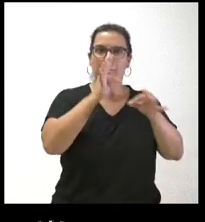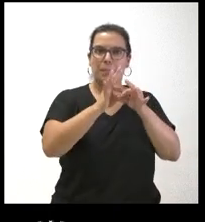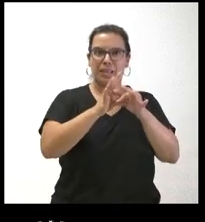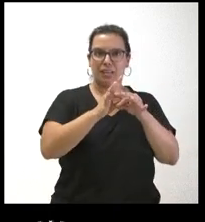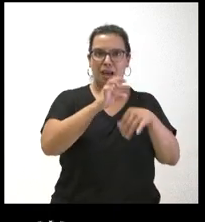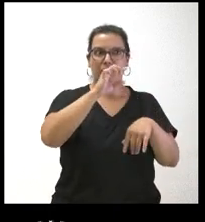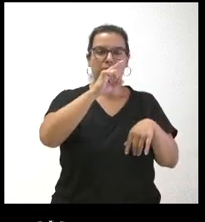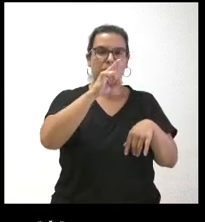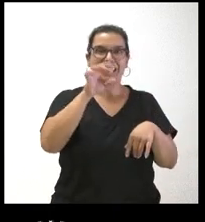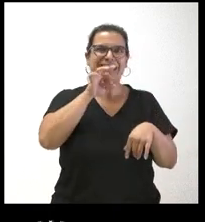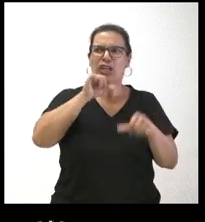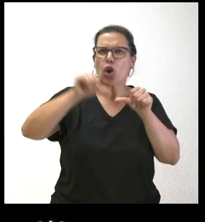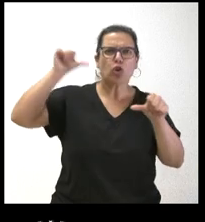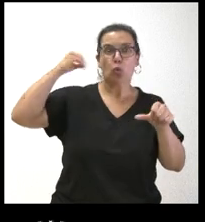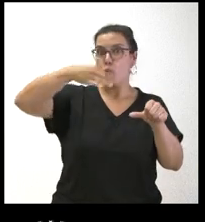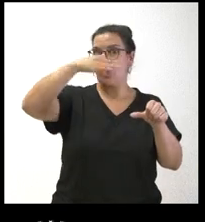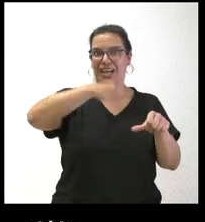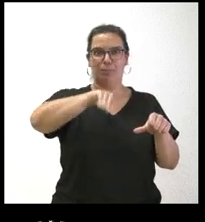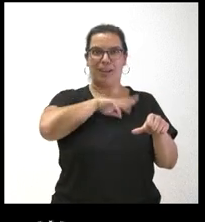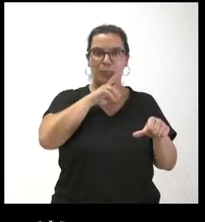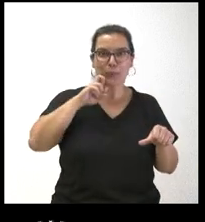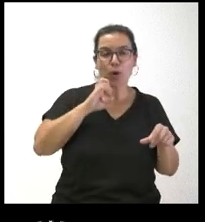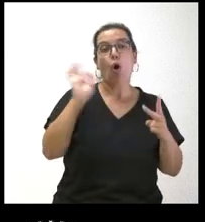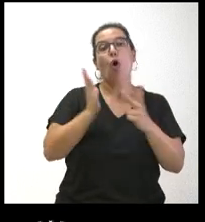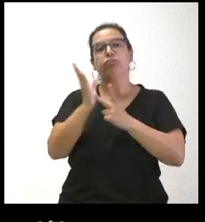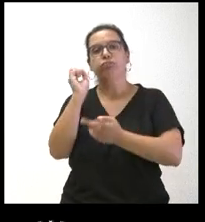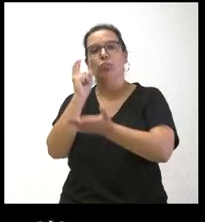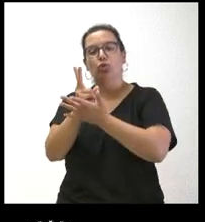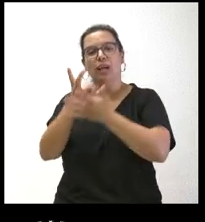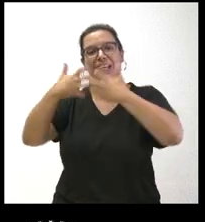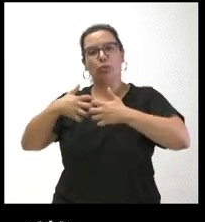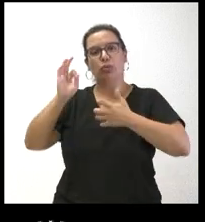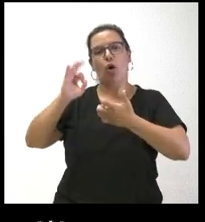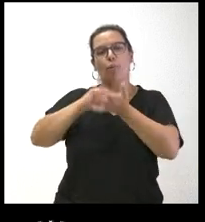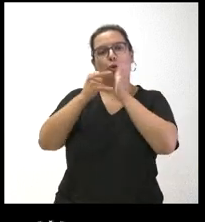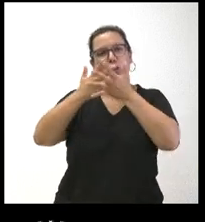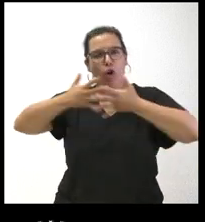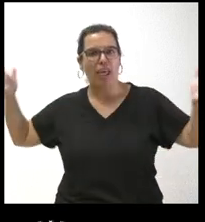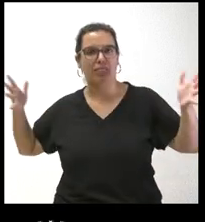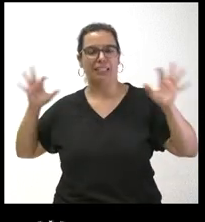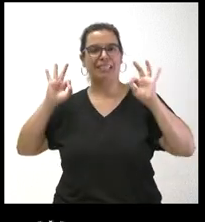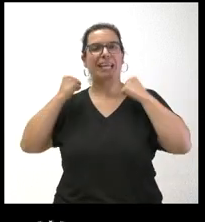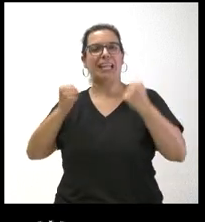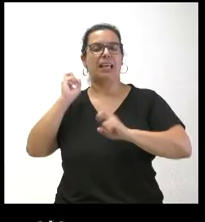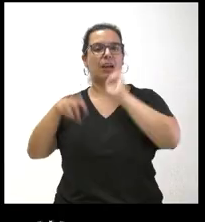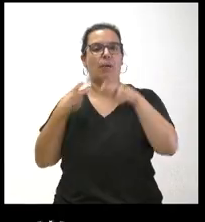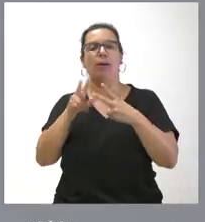únicas posiblemente en España o apostar por la industria y por los Macro proyectos de energías renovables